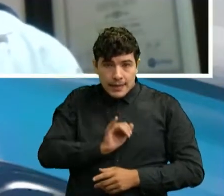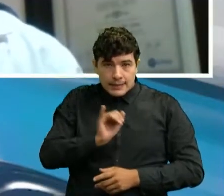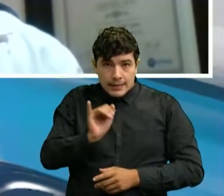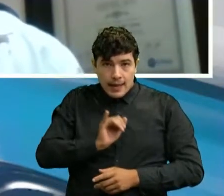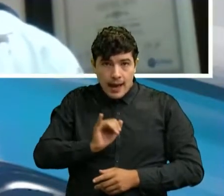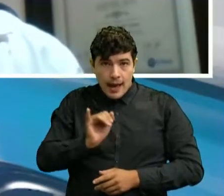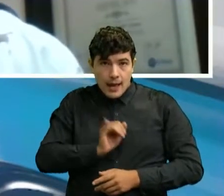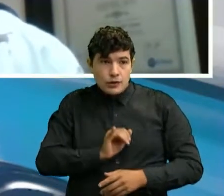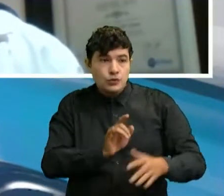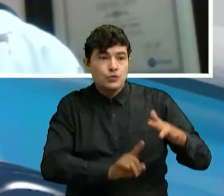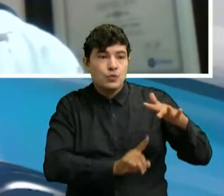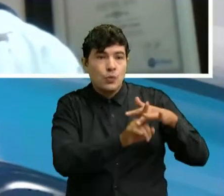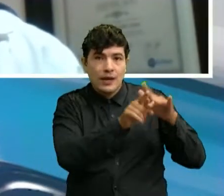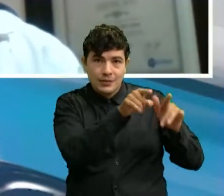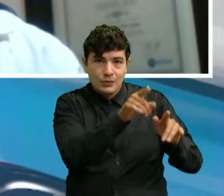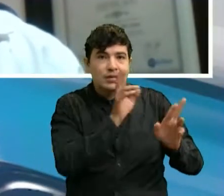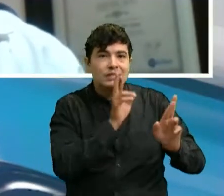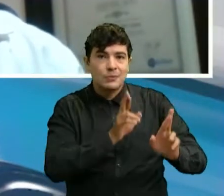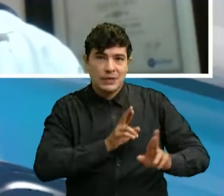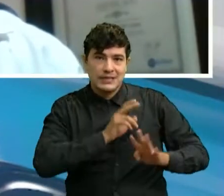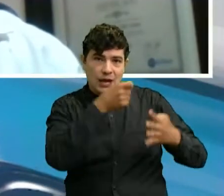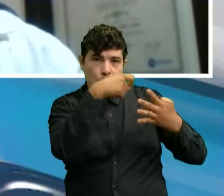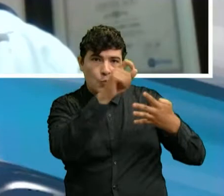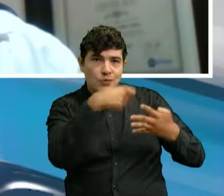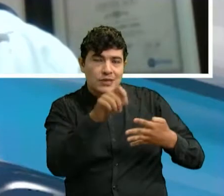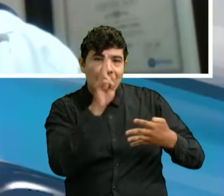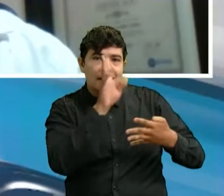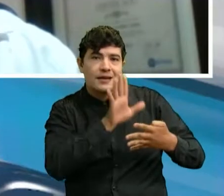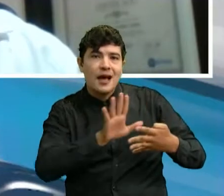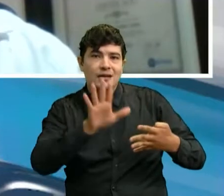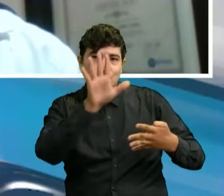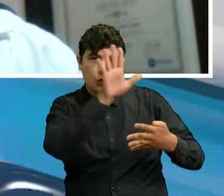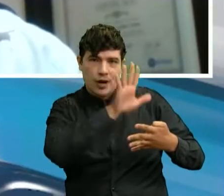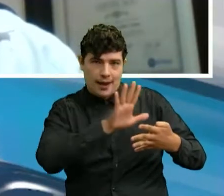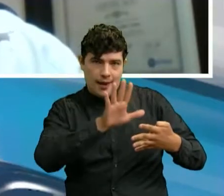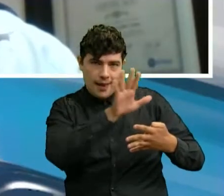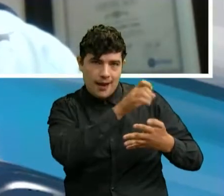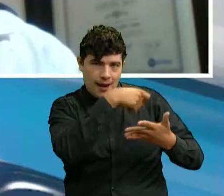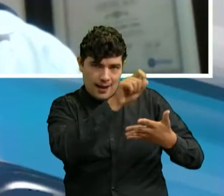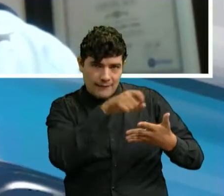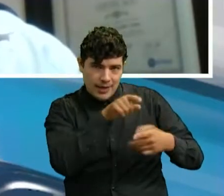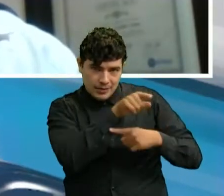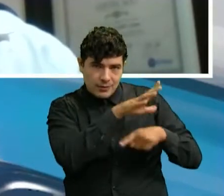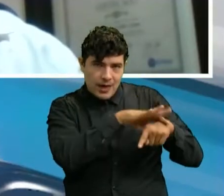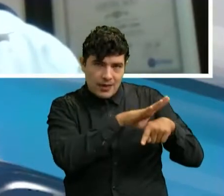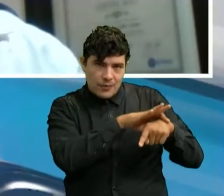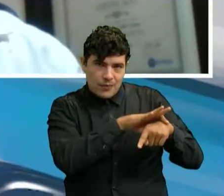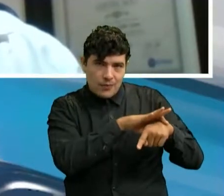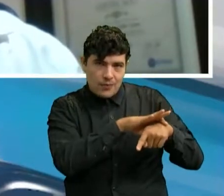una Junta Nacional de Calificación, porque preciso tocó bajar,